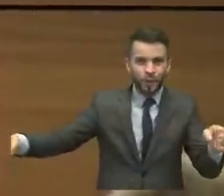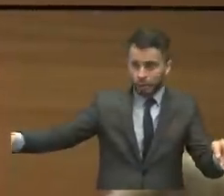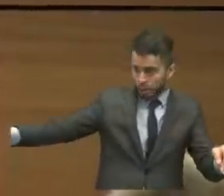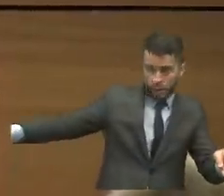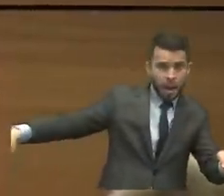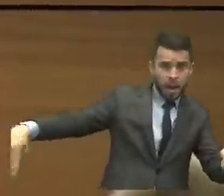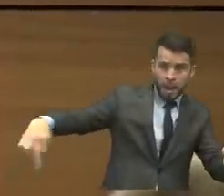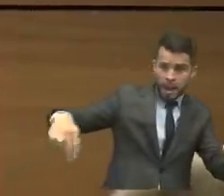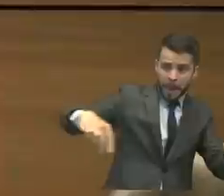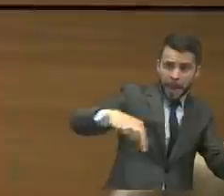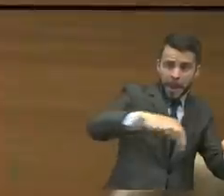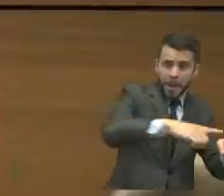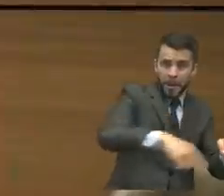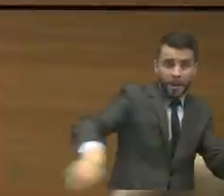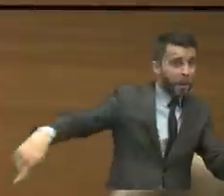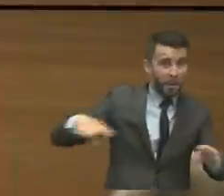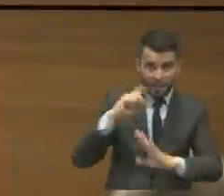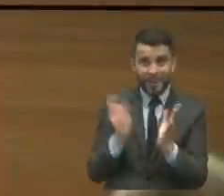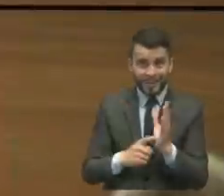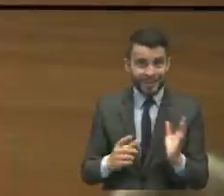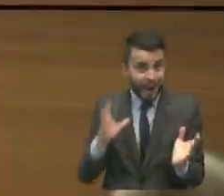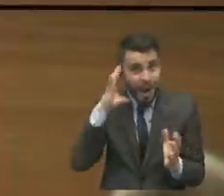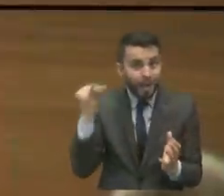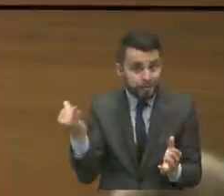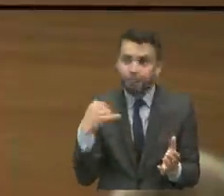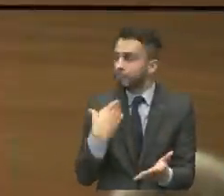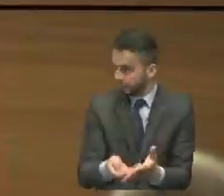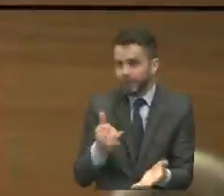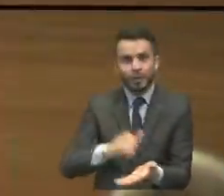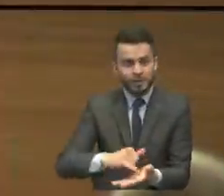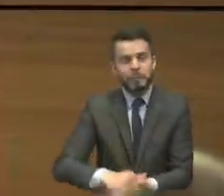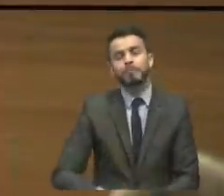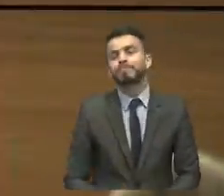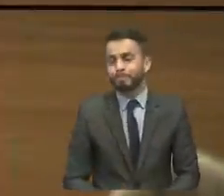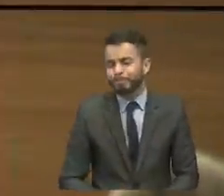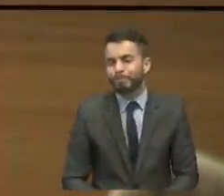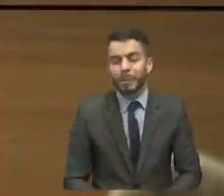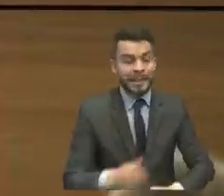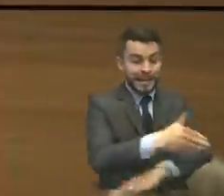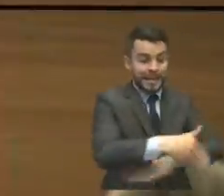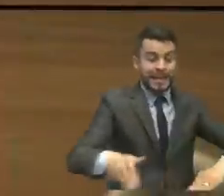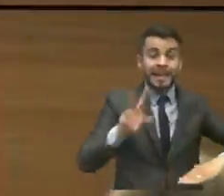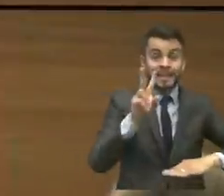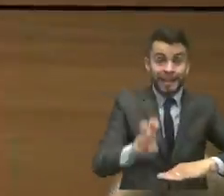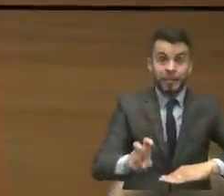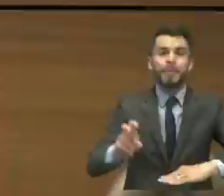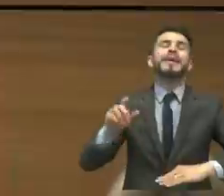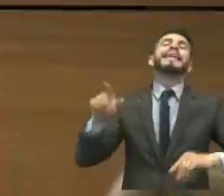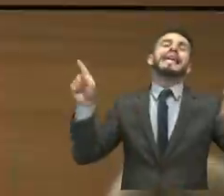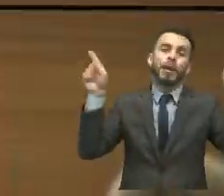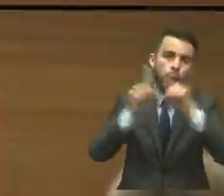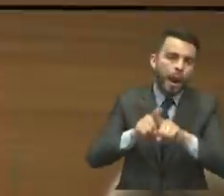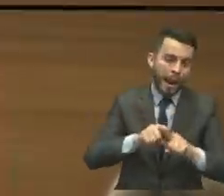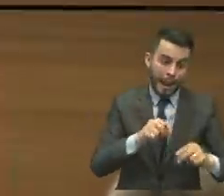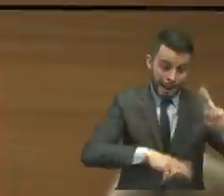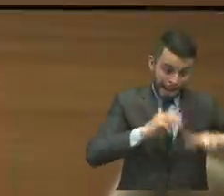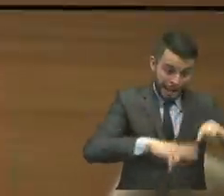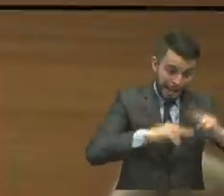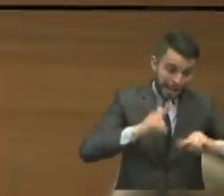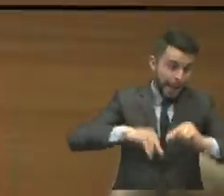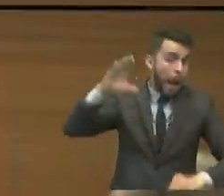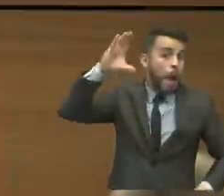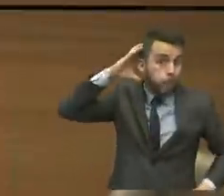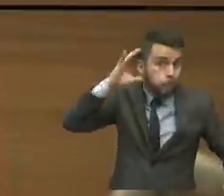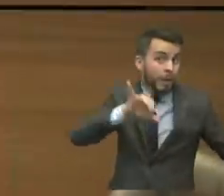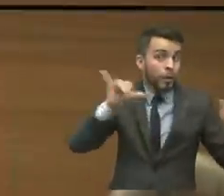El corredor verde séptima se va a construir en paralelo, y ese es un gran desafío, por supuesto, en paralelo a la primera línea del metro.